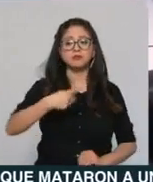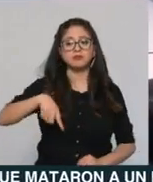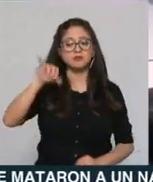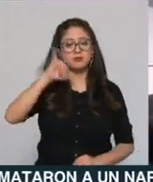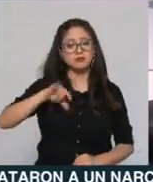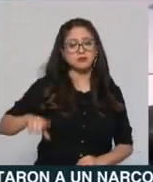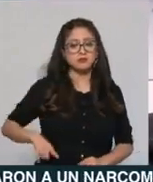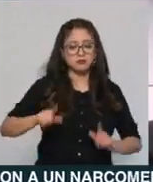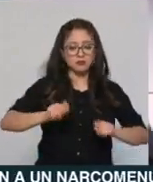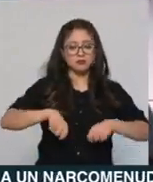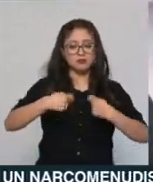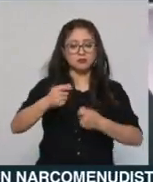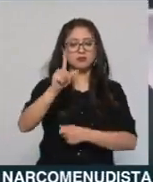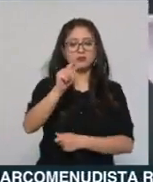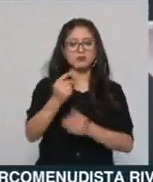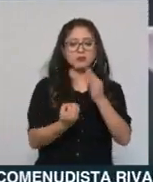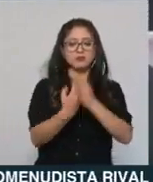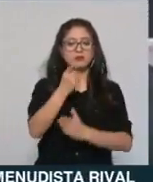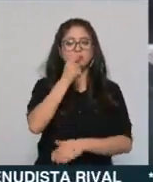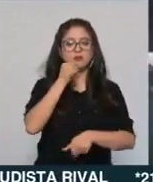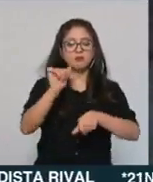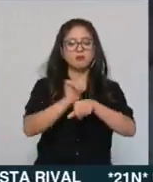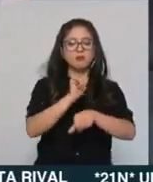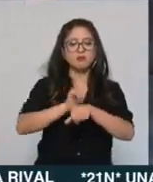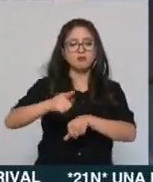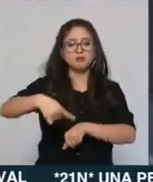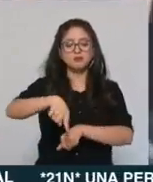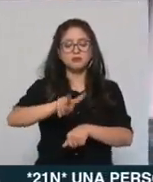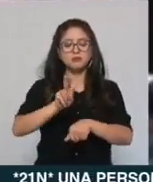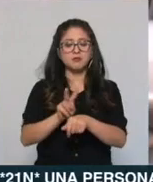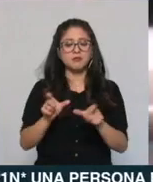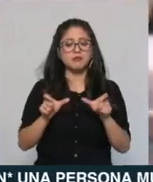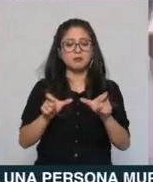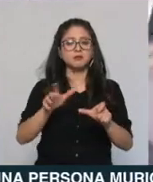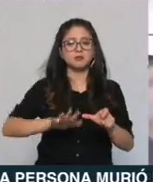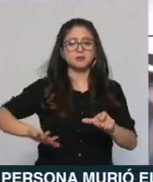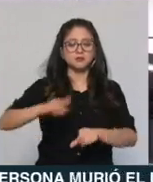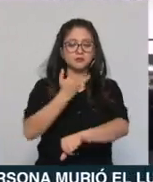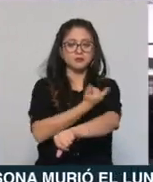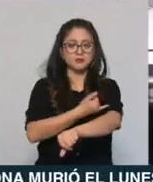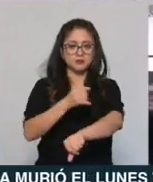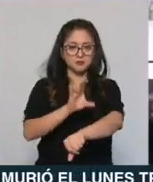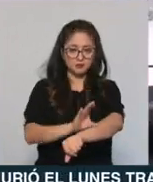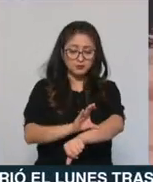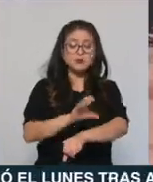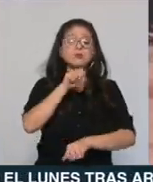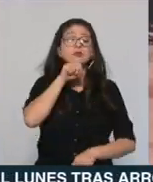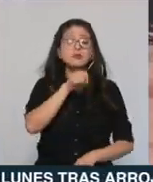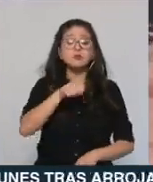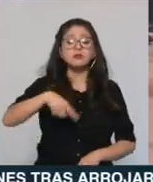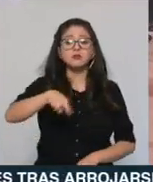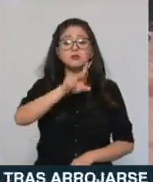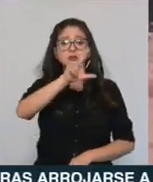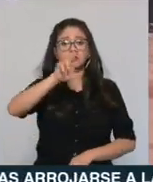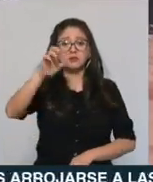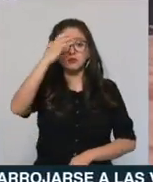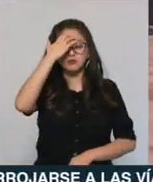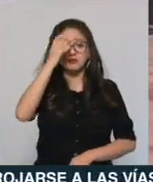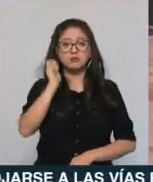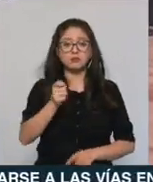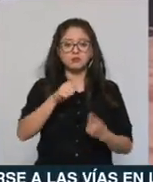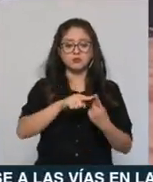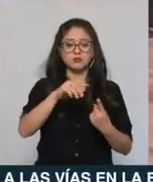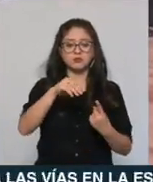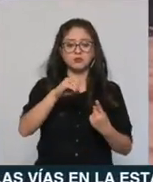70 patrullas nuevas para reforzar la vigilancia en la alcaldía Iztacalco. En contraparte, fueron reconocidos